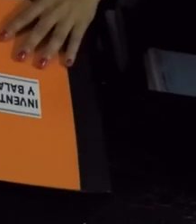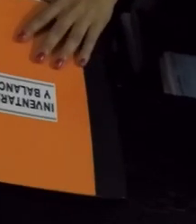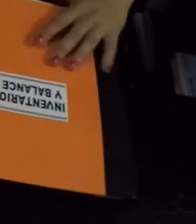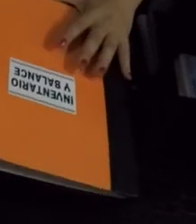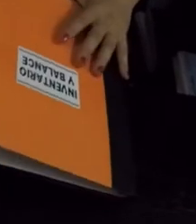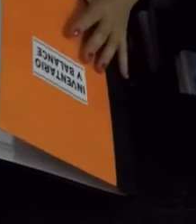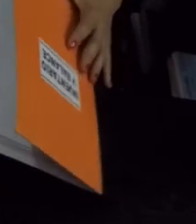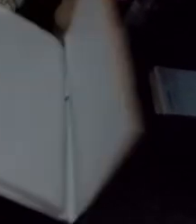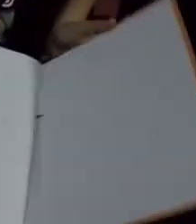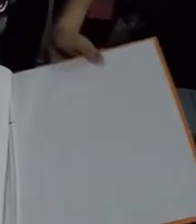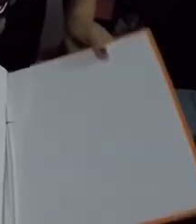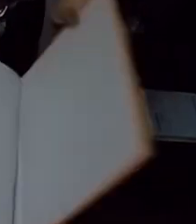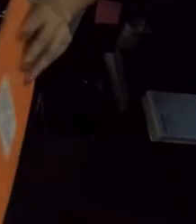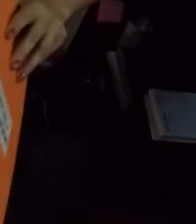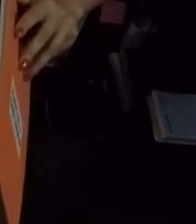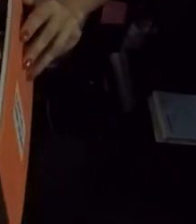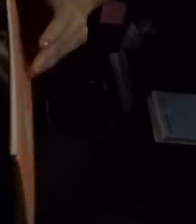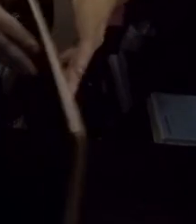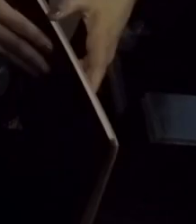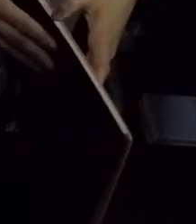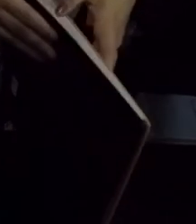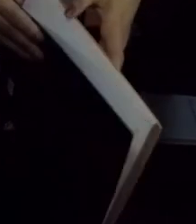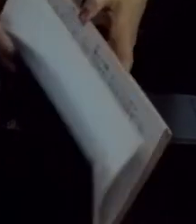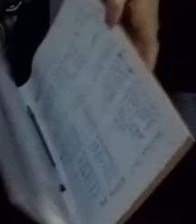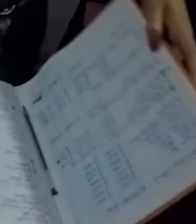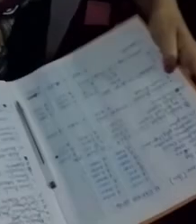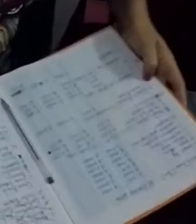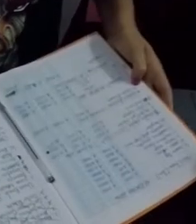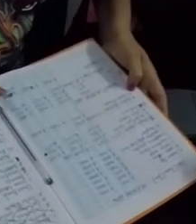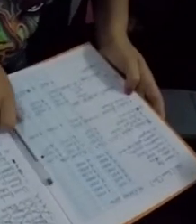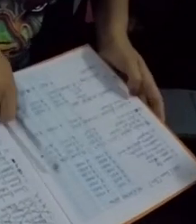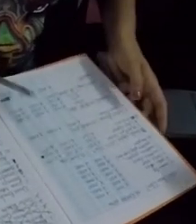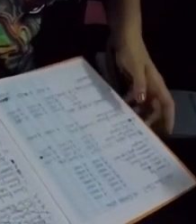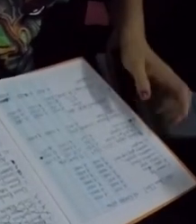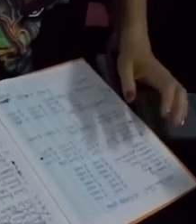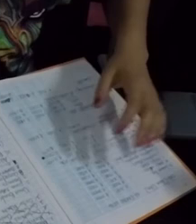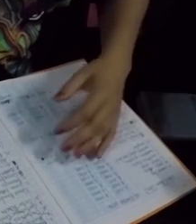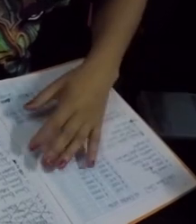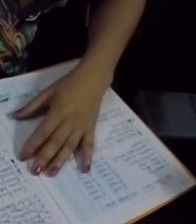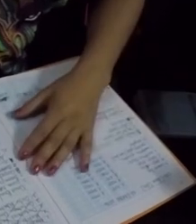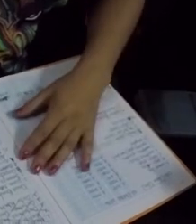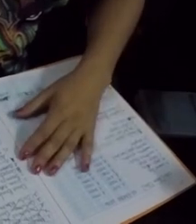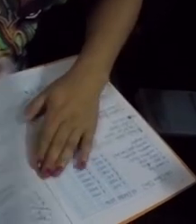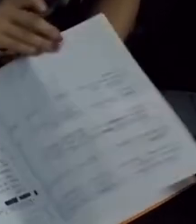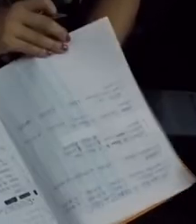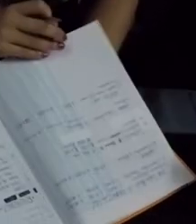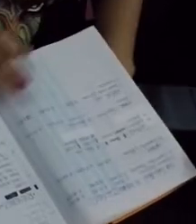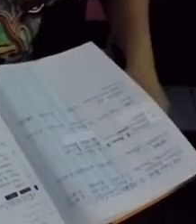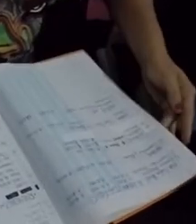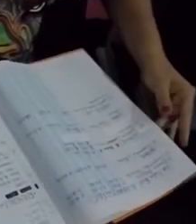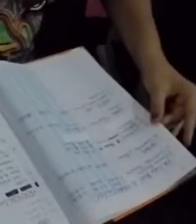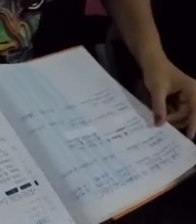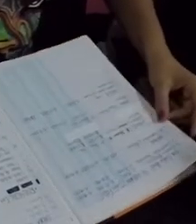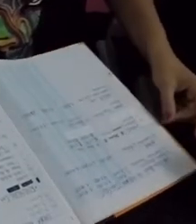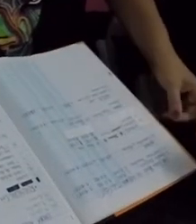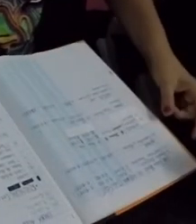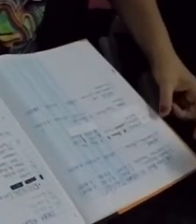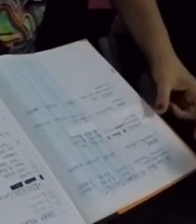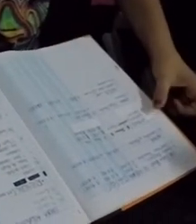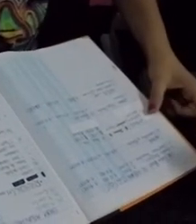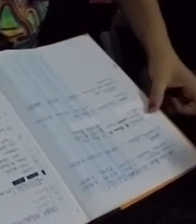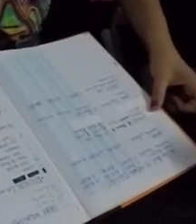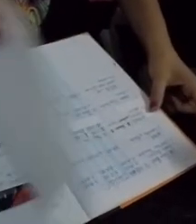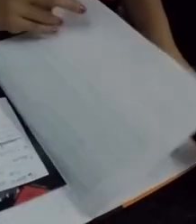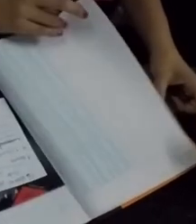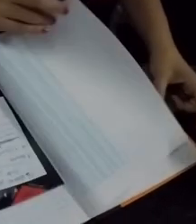hop de conciencia social, de conciencia política. Y pues ahí, por ahí ando también. También gestiono un centro cultural